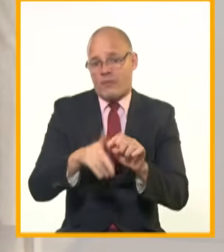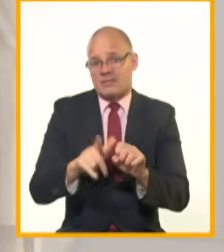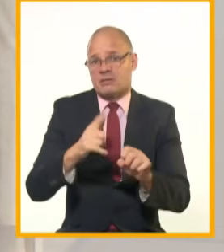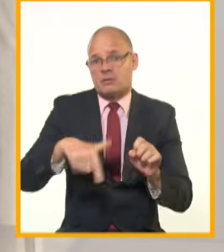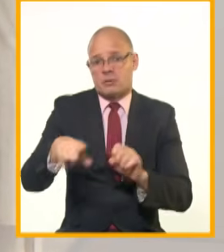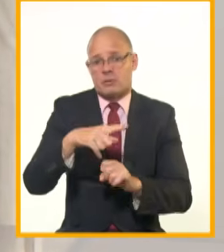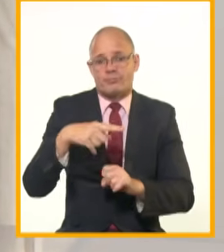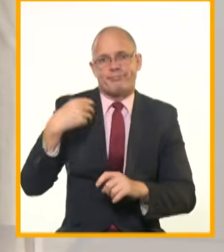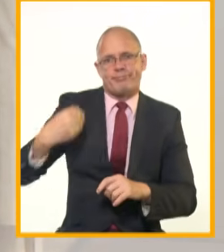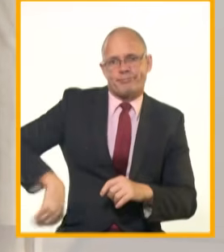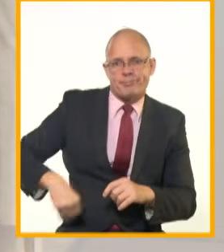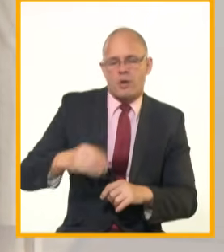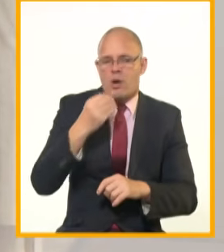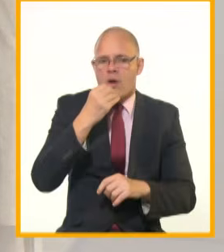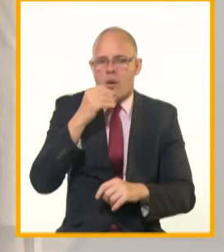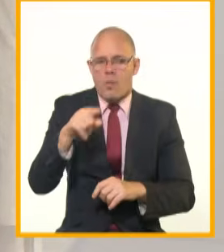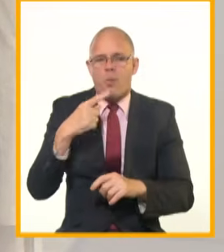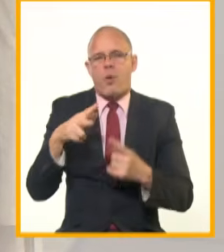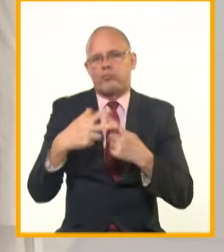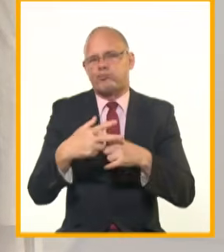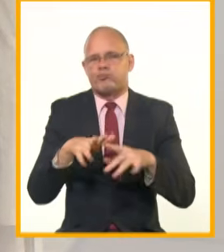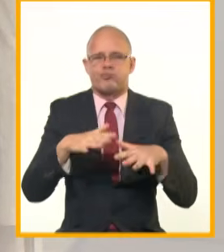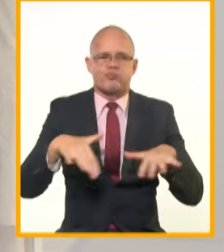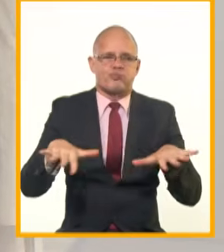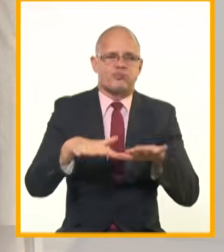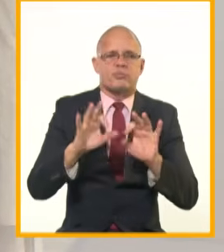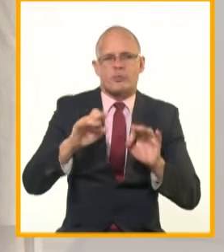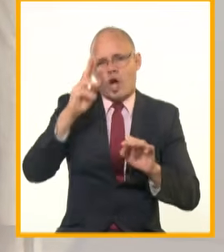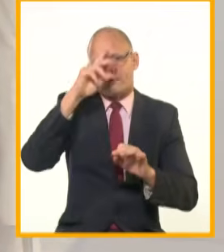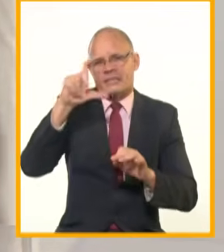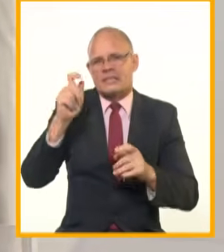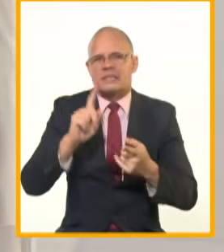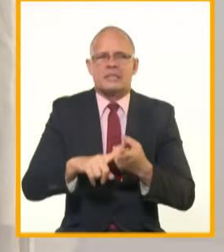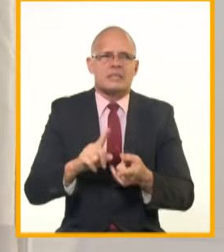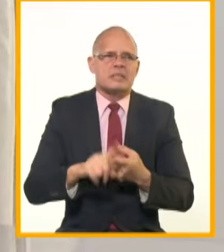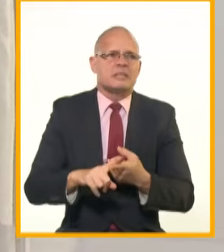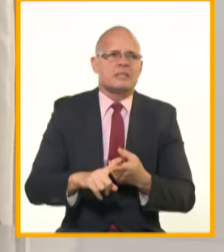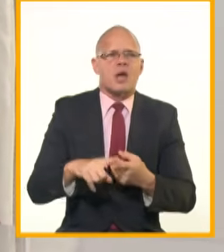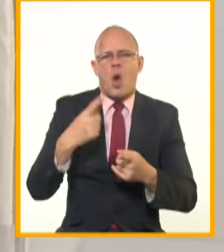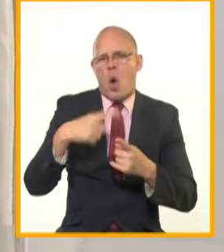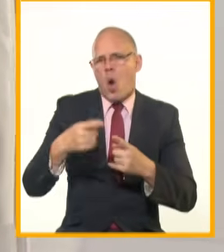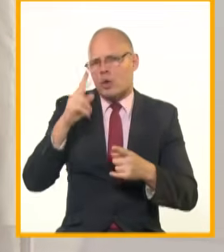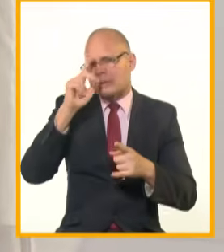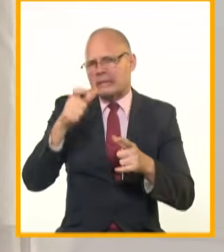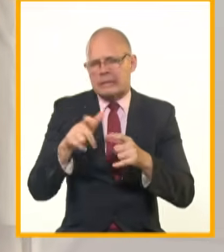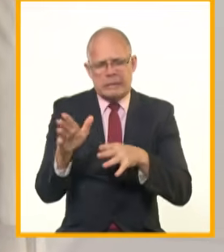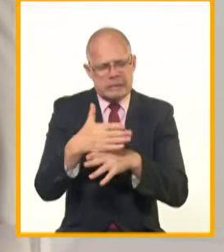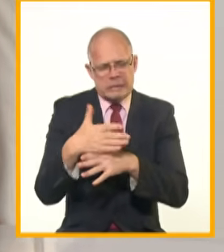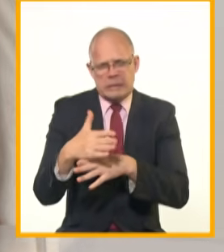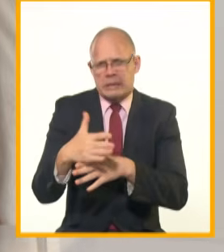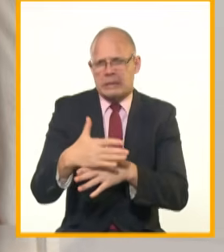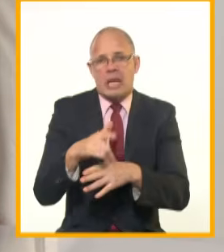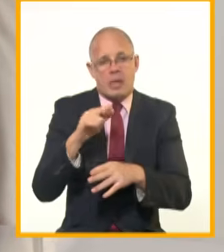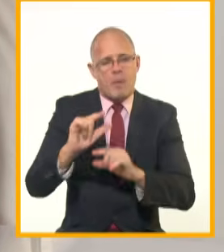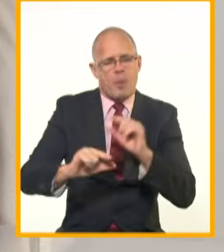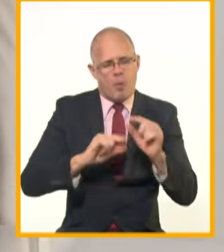recuperamos nuestro sistema hospitalario y le comenzamos a dar más peso.